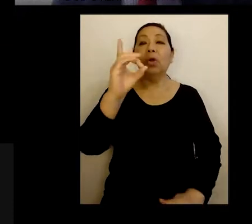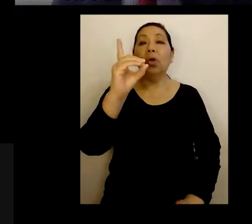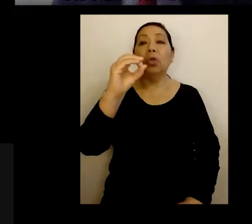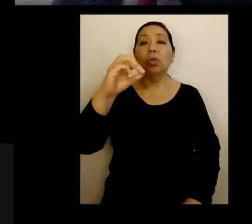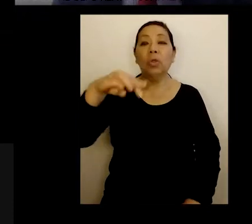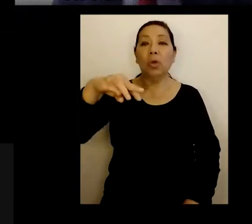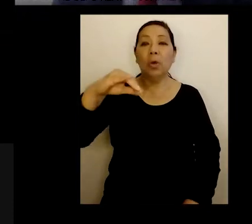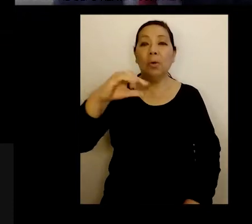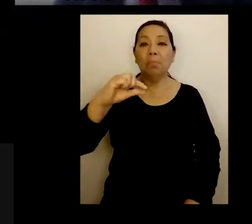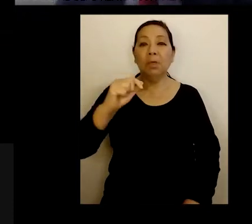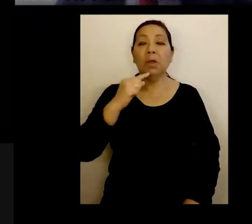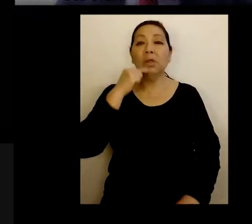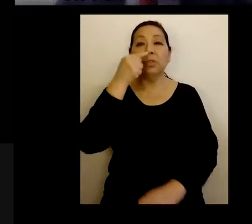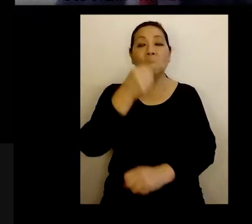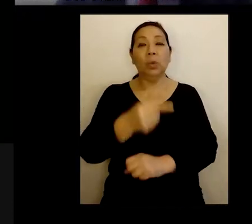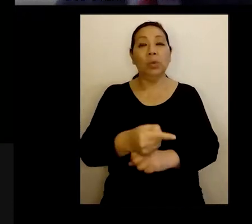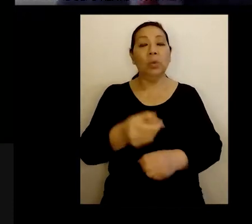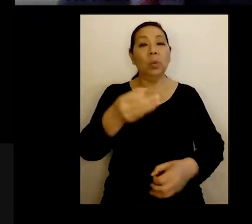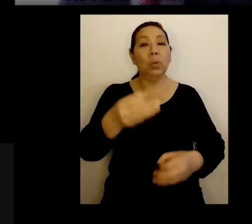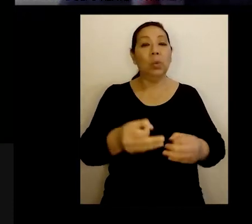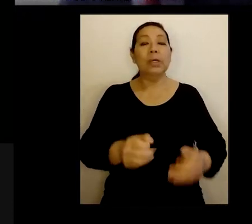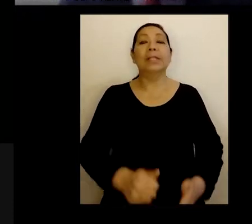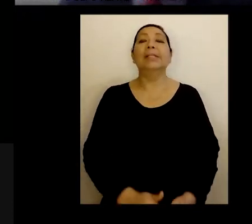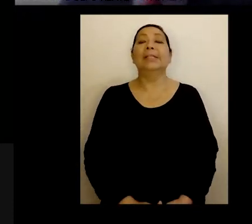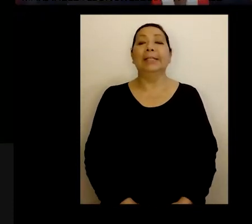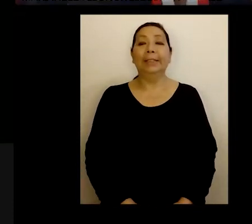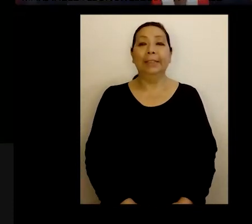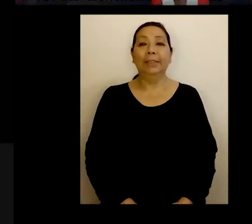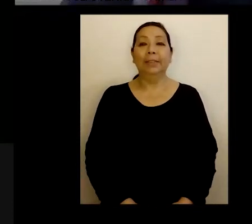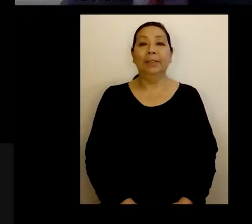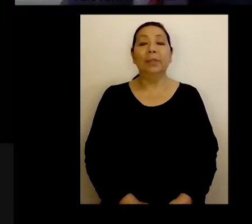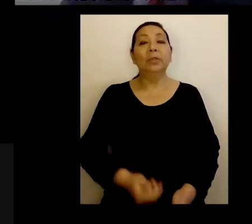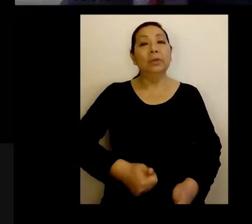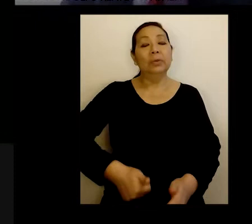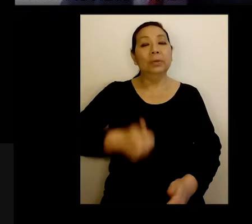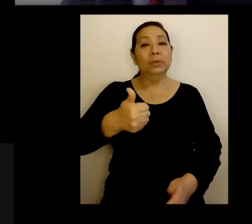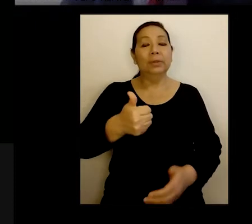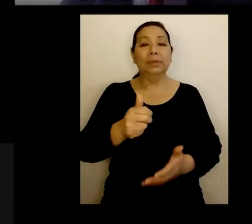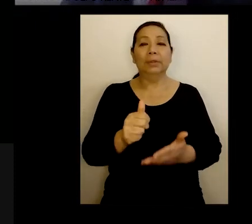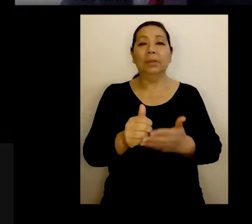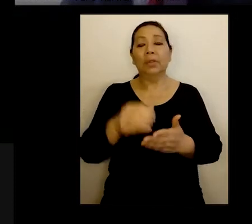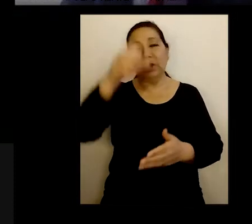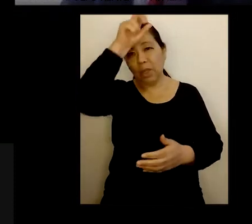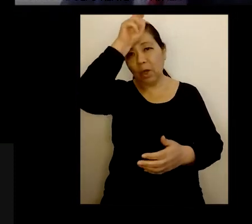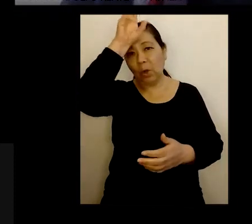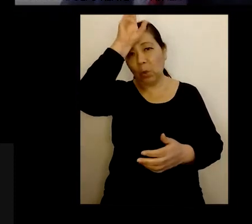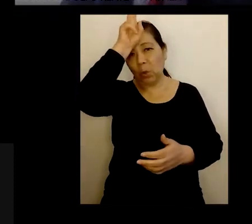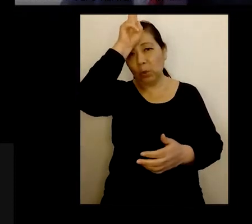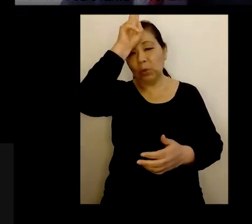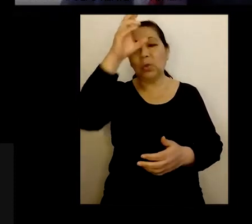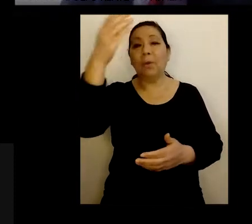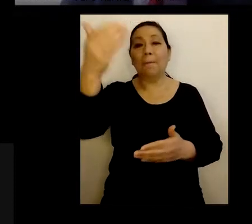Cabrera Condori contra la segunda sala penal de apelaciones de la Corte Superior de Justicia de Cusco y contra